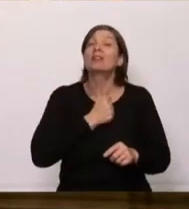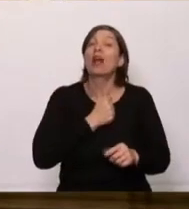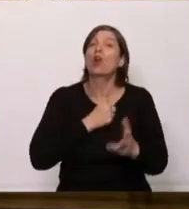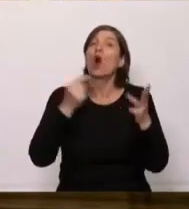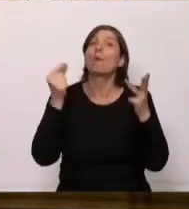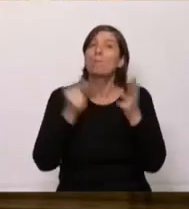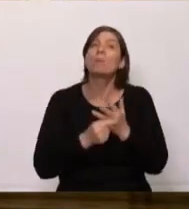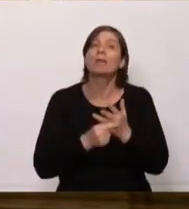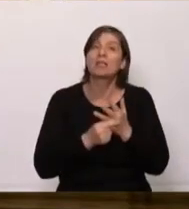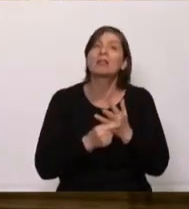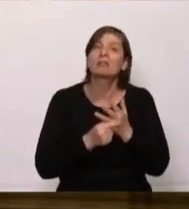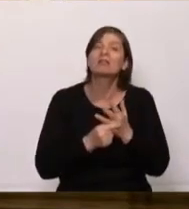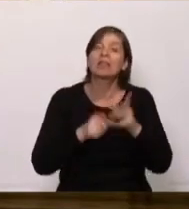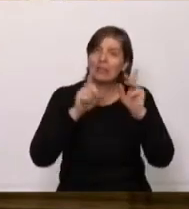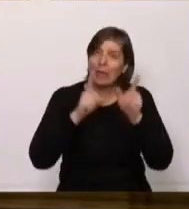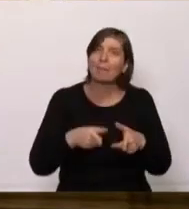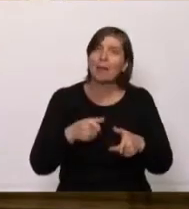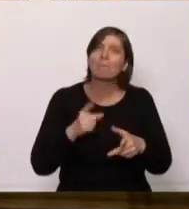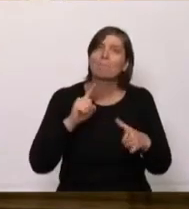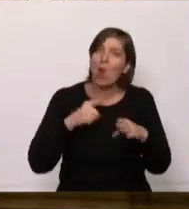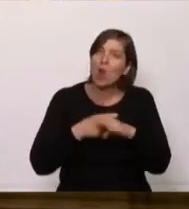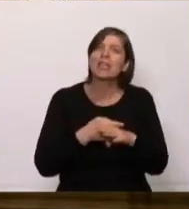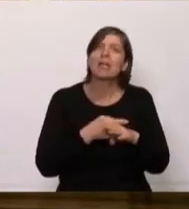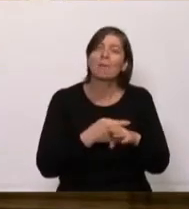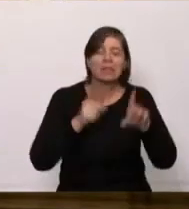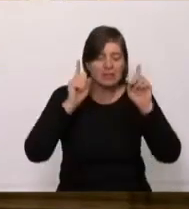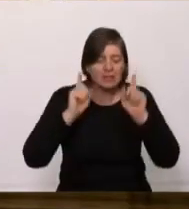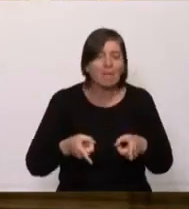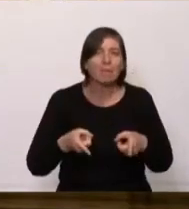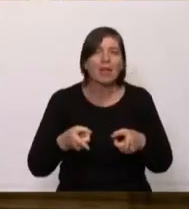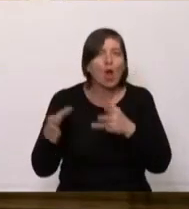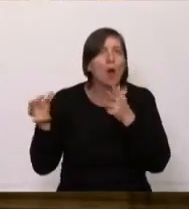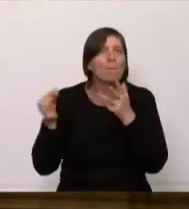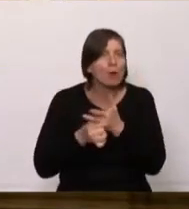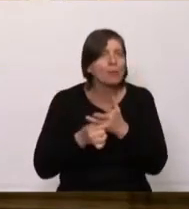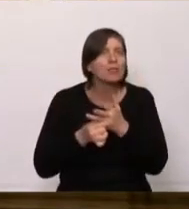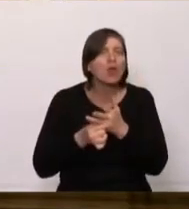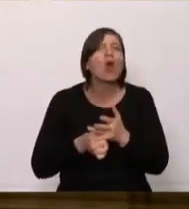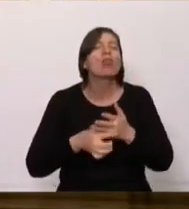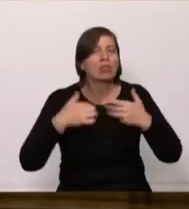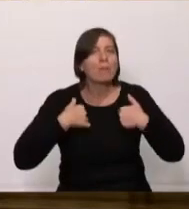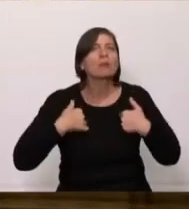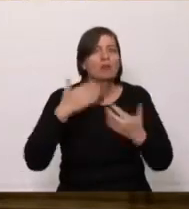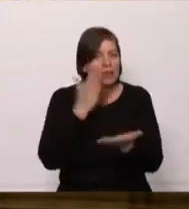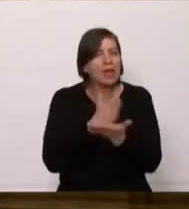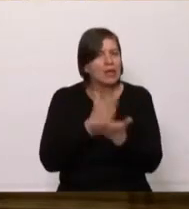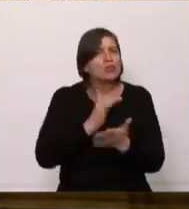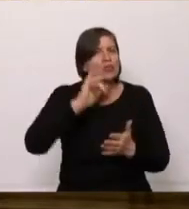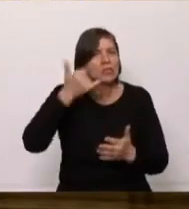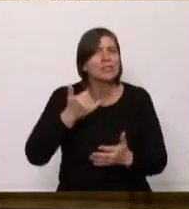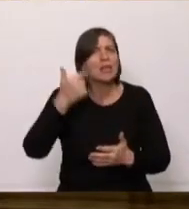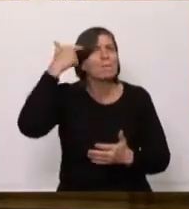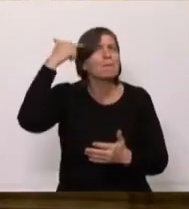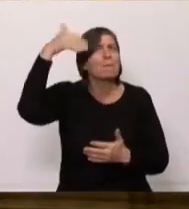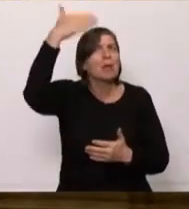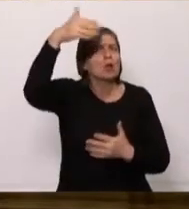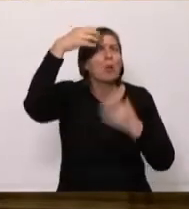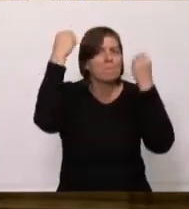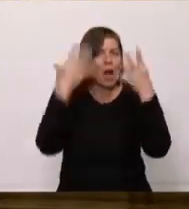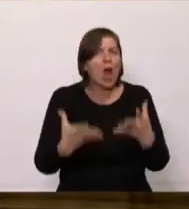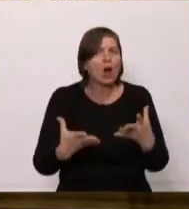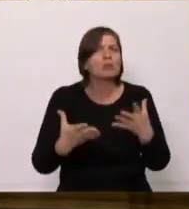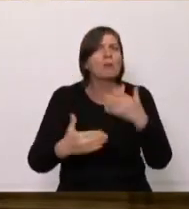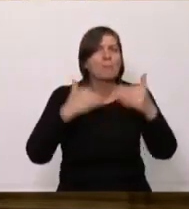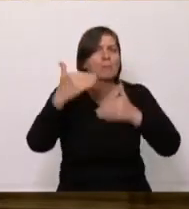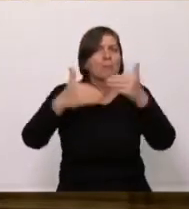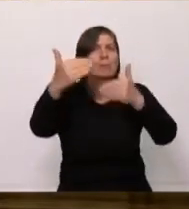deben comprometerse también políticamente. Debemos ejercer nuestro derecho y seguir creyendo en la mejor